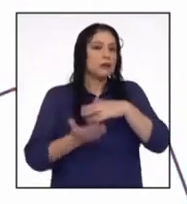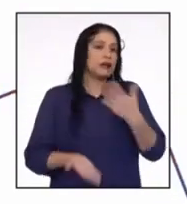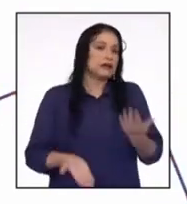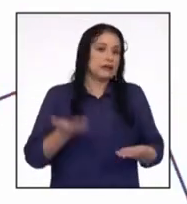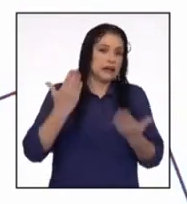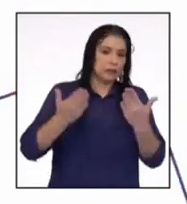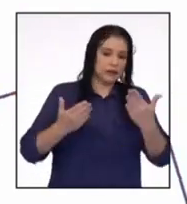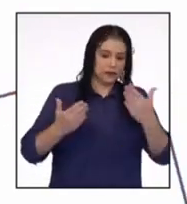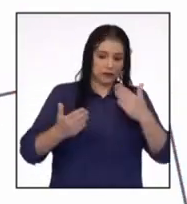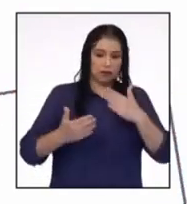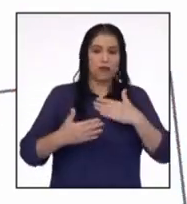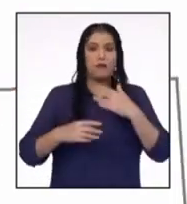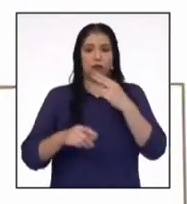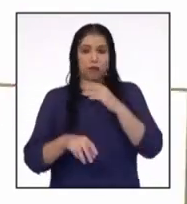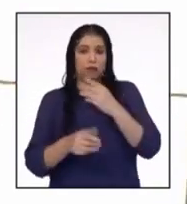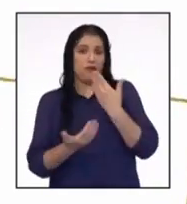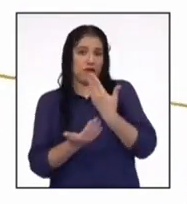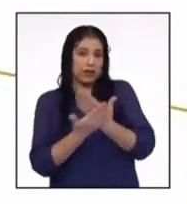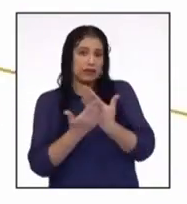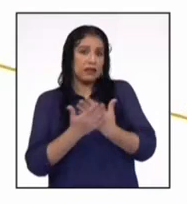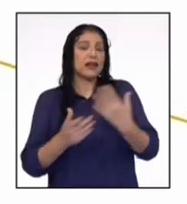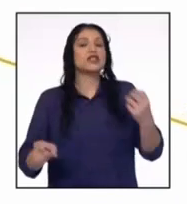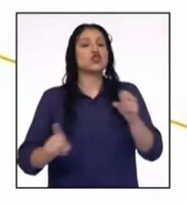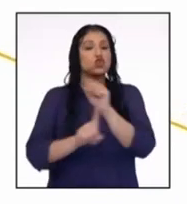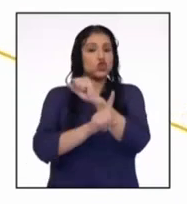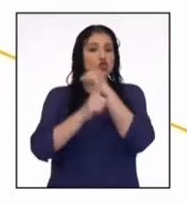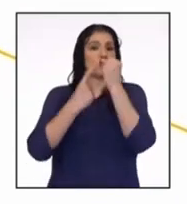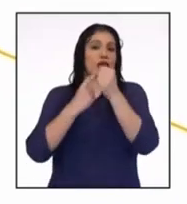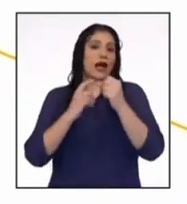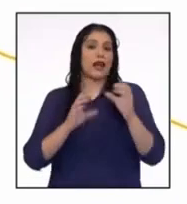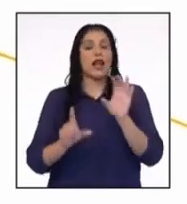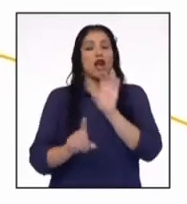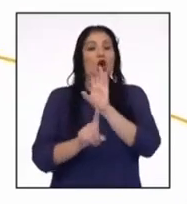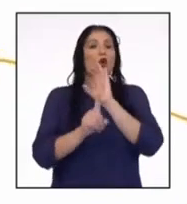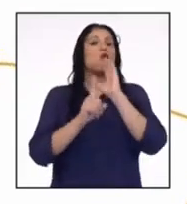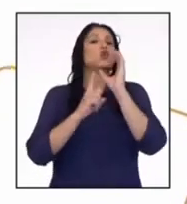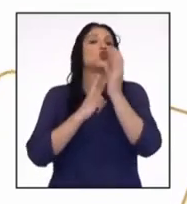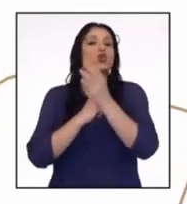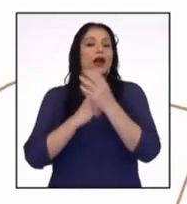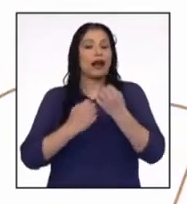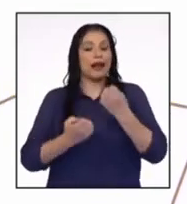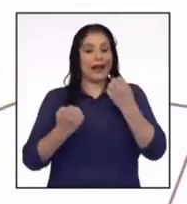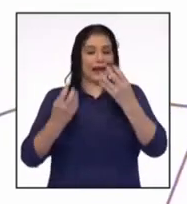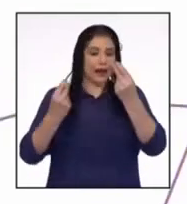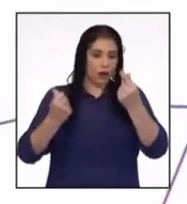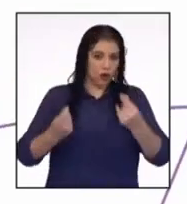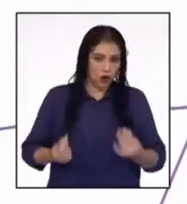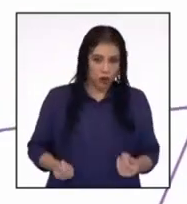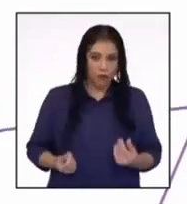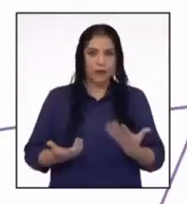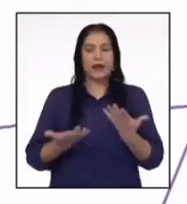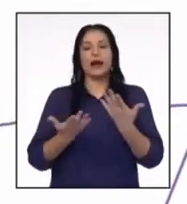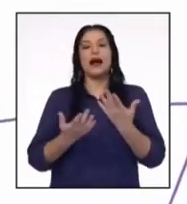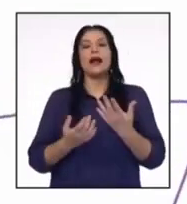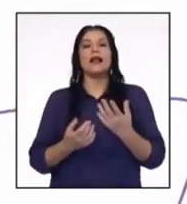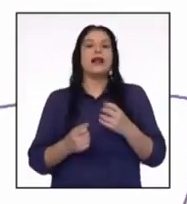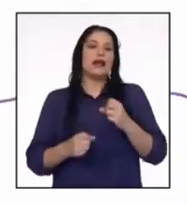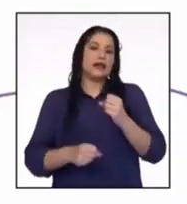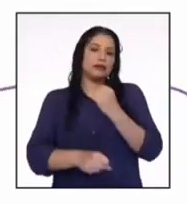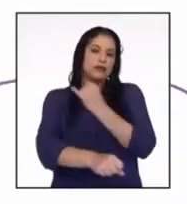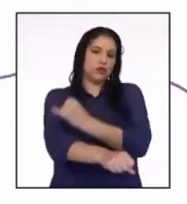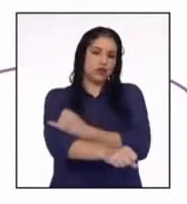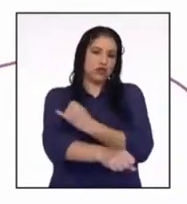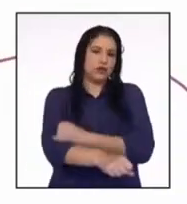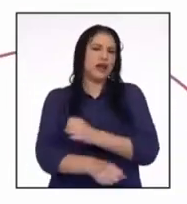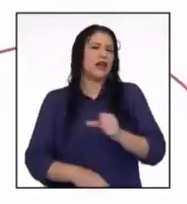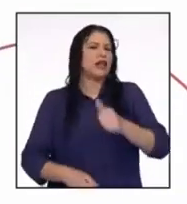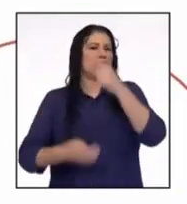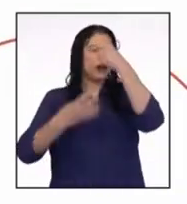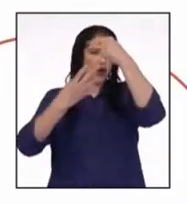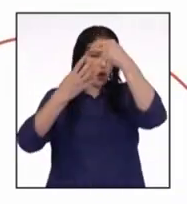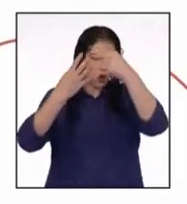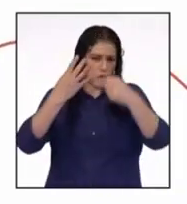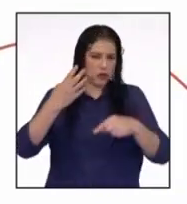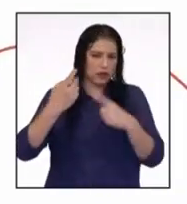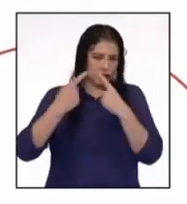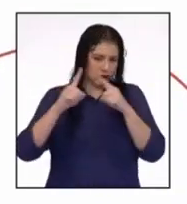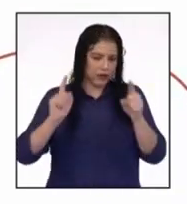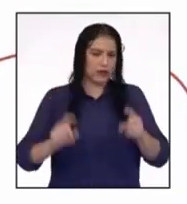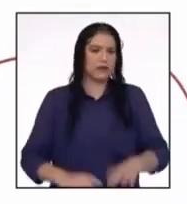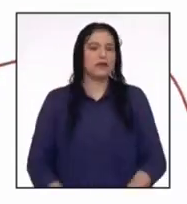ser física, social, cultural, económica, institucional y de otros tipos